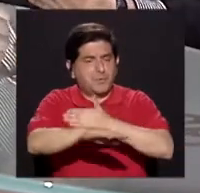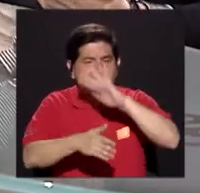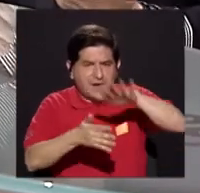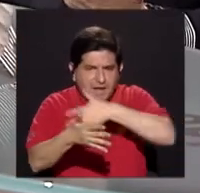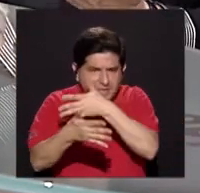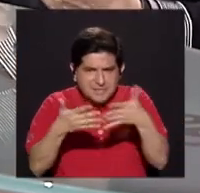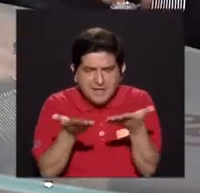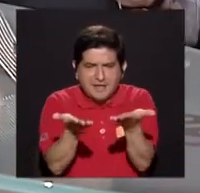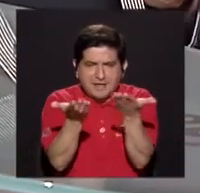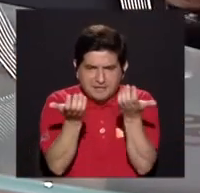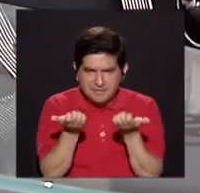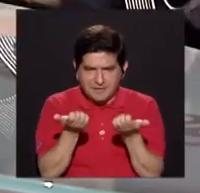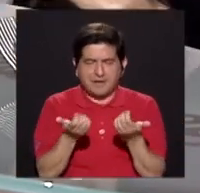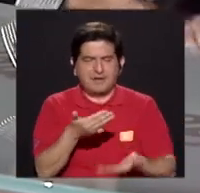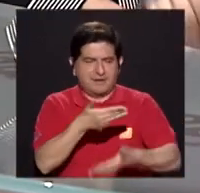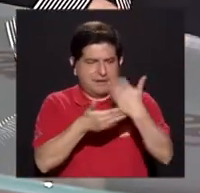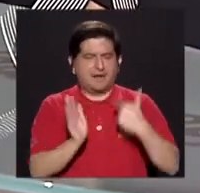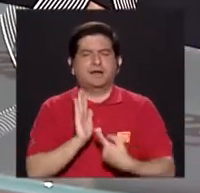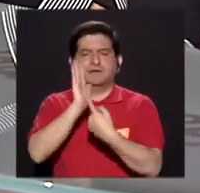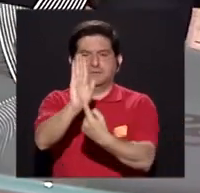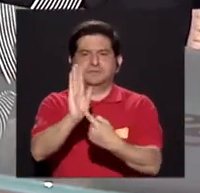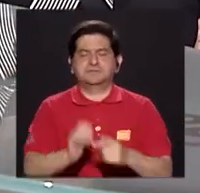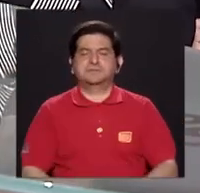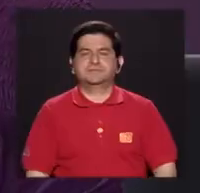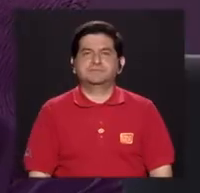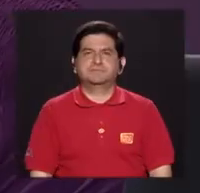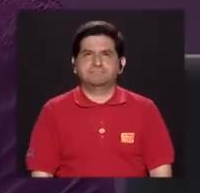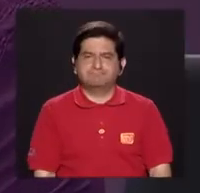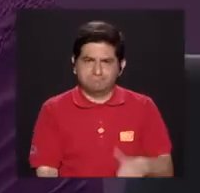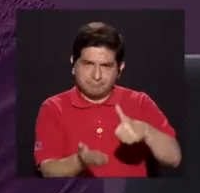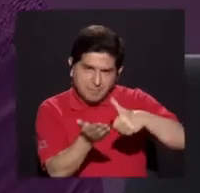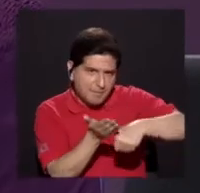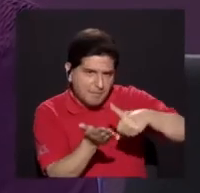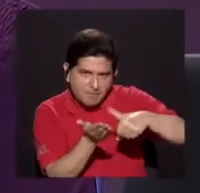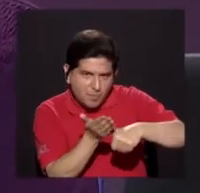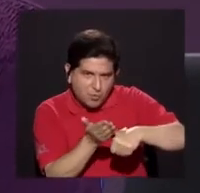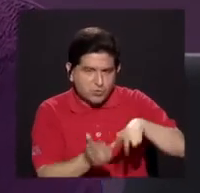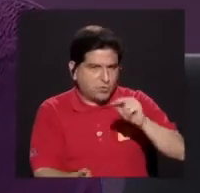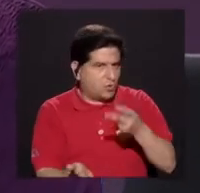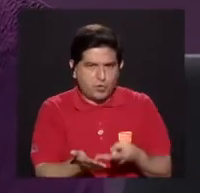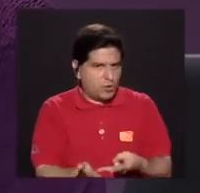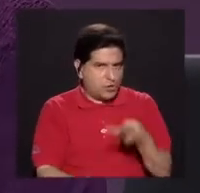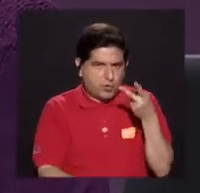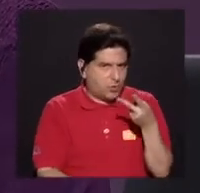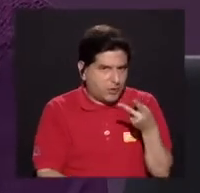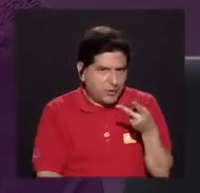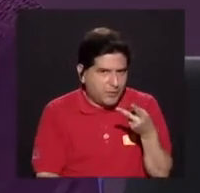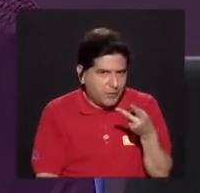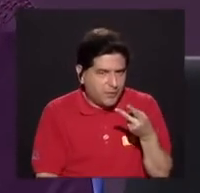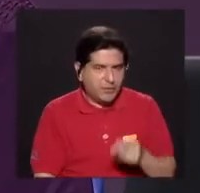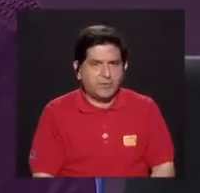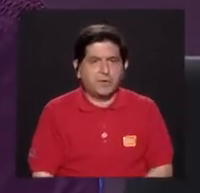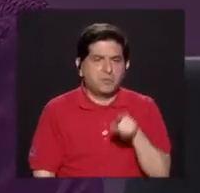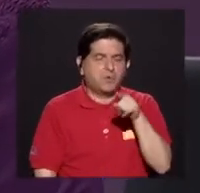que quisieron llevar antes. A ver, el voto no lo hicieron valer porque se plegaron una línea de